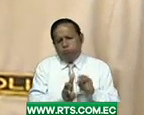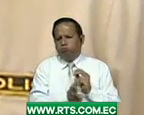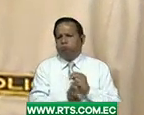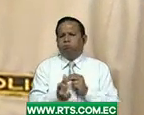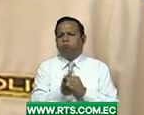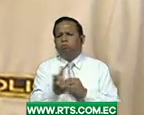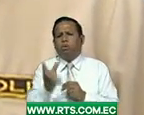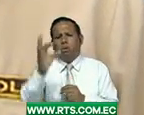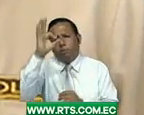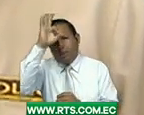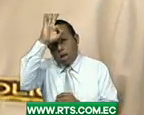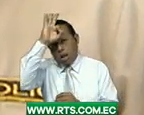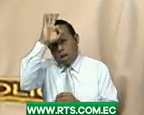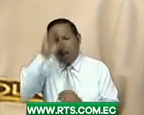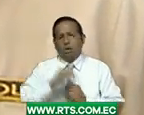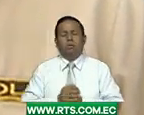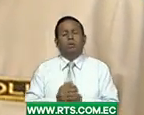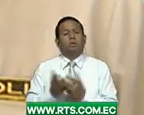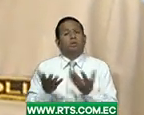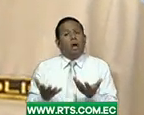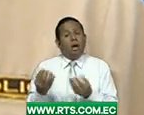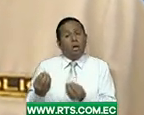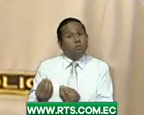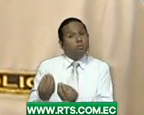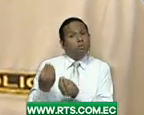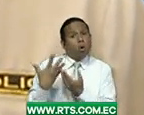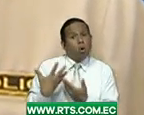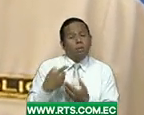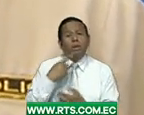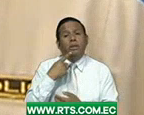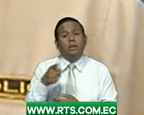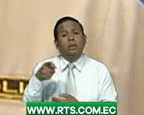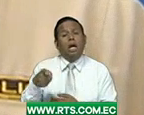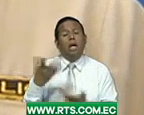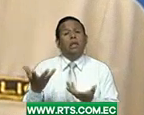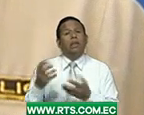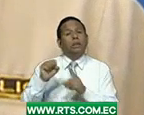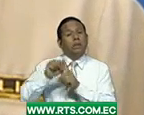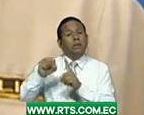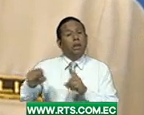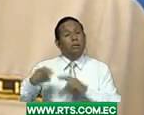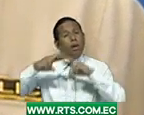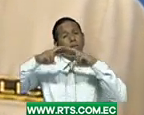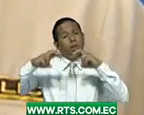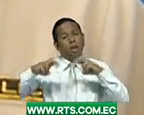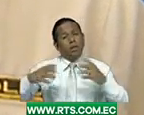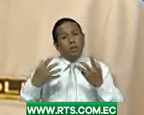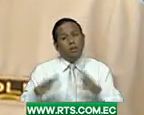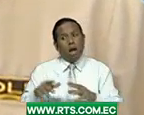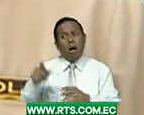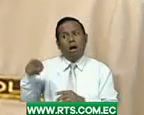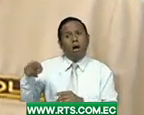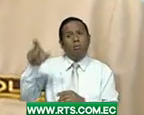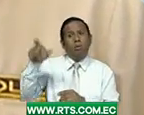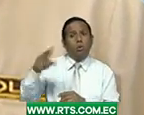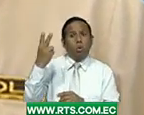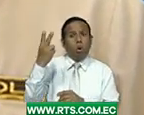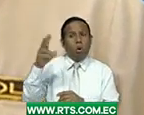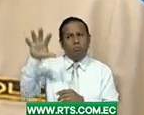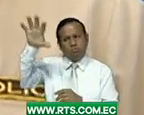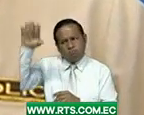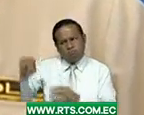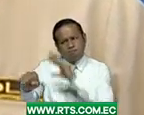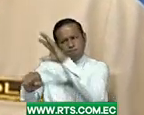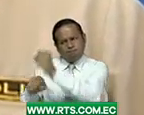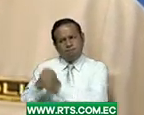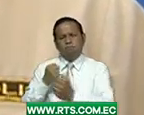pudo verificar, la unidad preventiva. Extraoficialmente conocemos que el sistema investigativo ha logrado la aprehensión de dos personas que